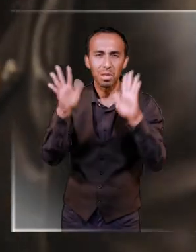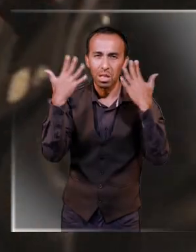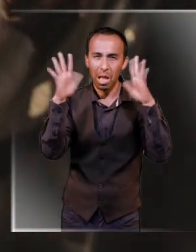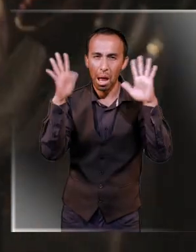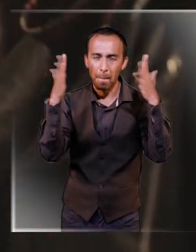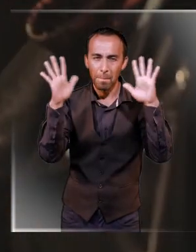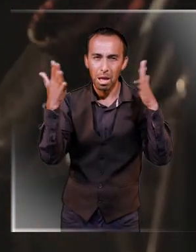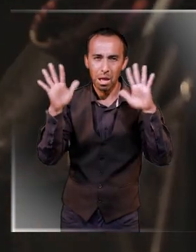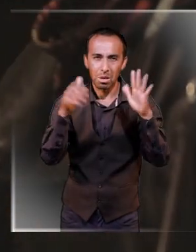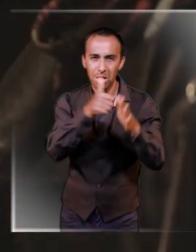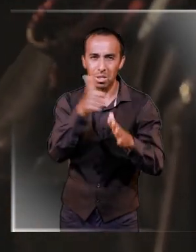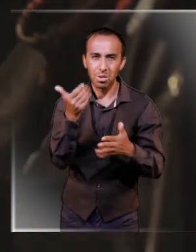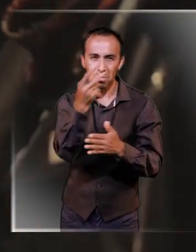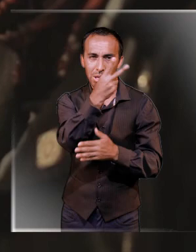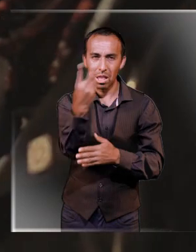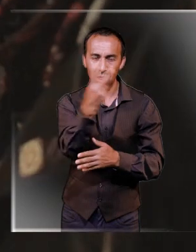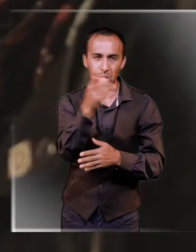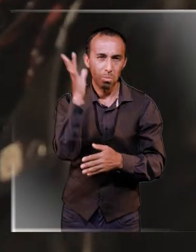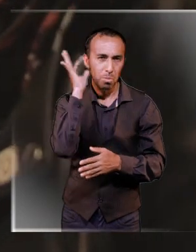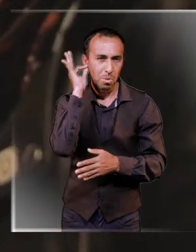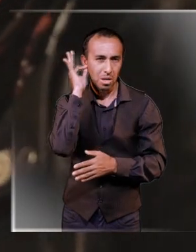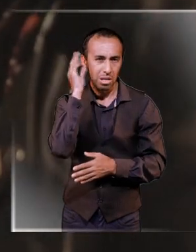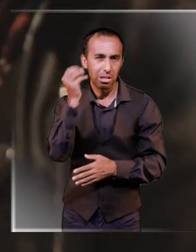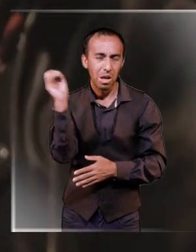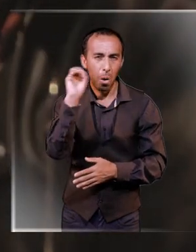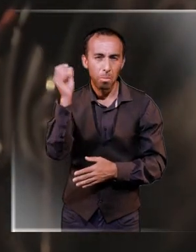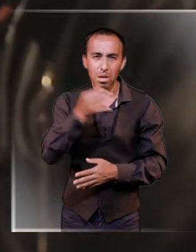Ambas se preparan para comenzar su programa radial.